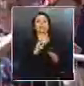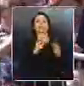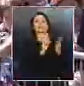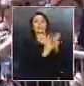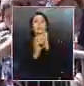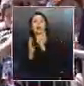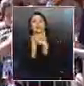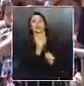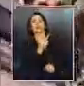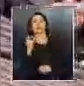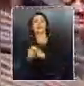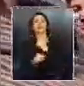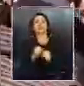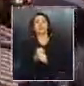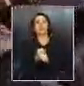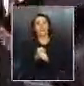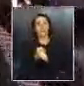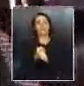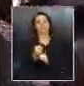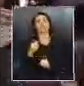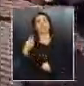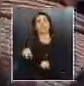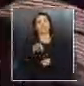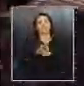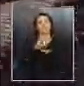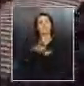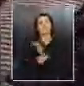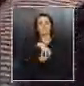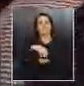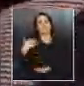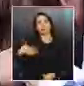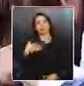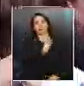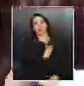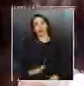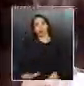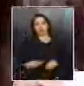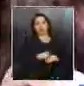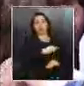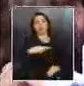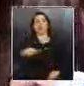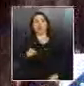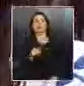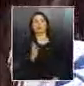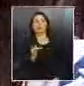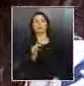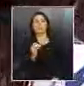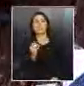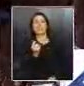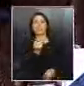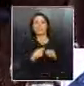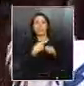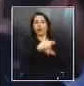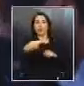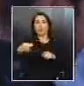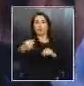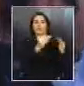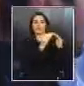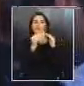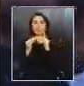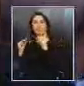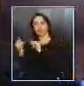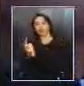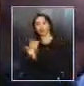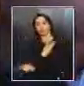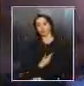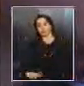noticia importante para el gobierno la entrega de estos subsidios habitacionales les estuvimos conversando con el presidente Sebastián Piñera y